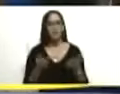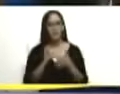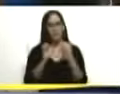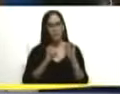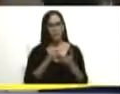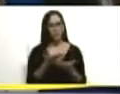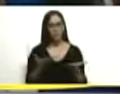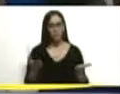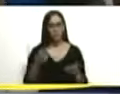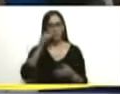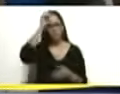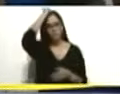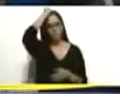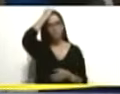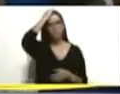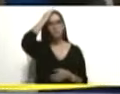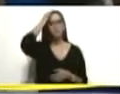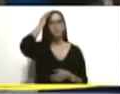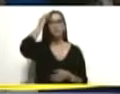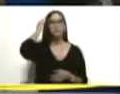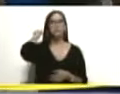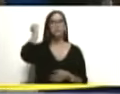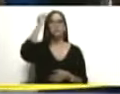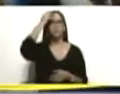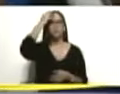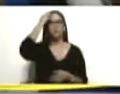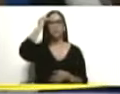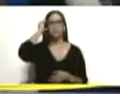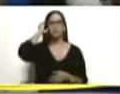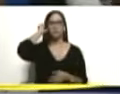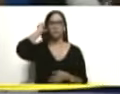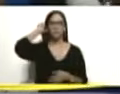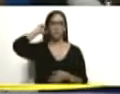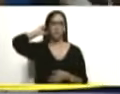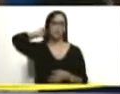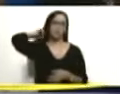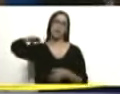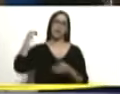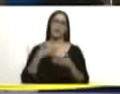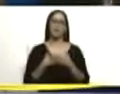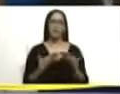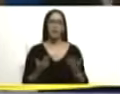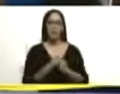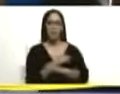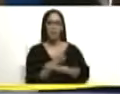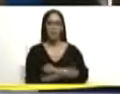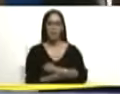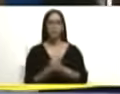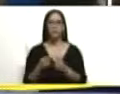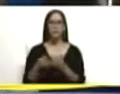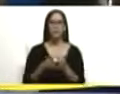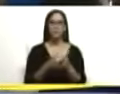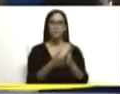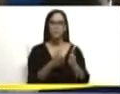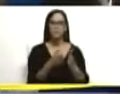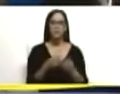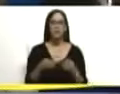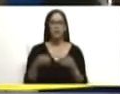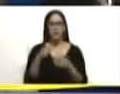ustedes y irles entregando el poder para poder transitar los caminos del siglo XXI,